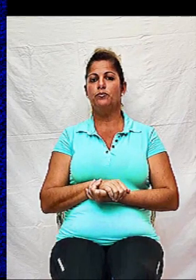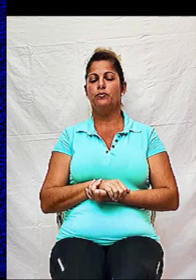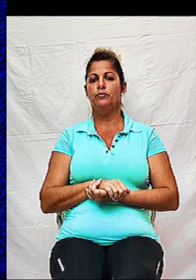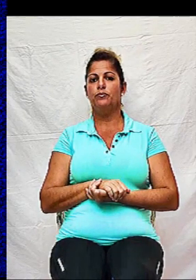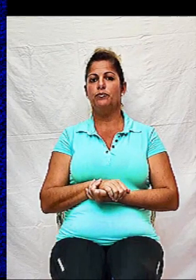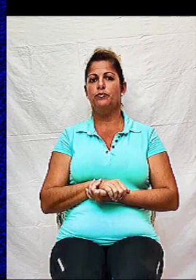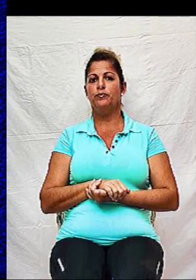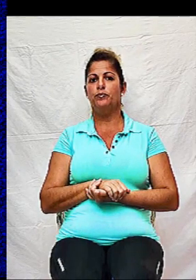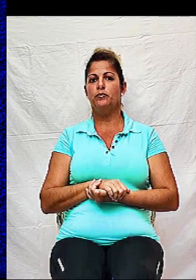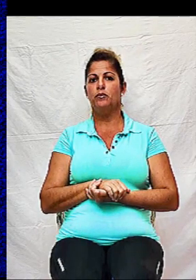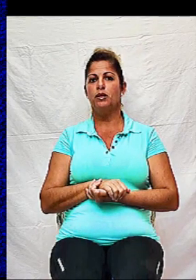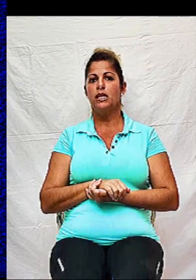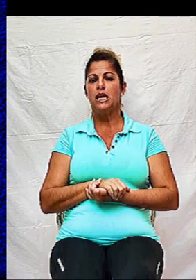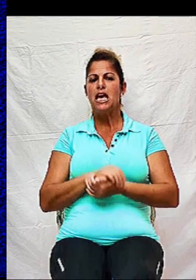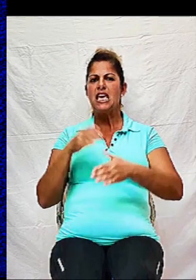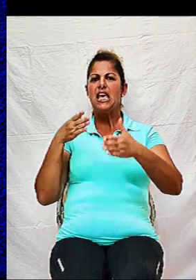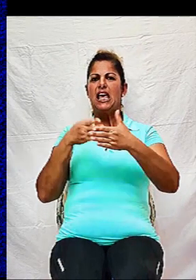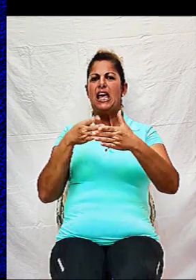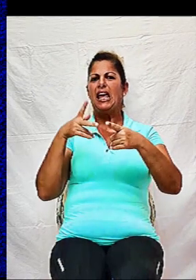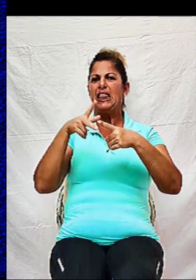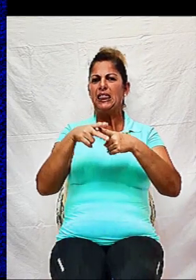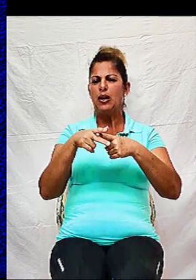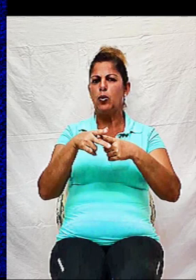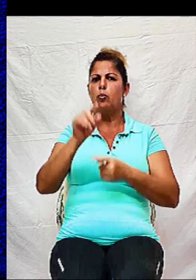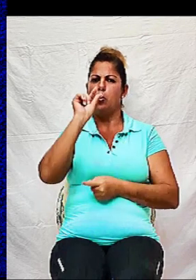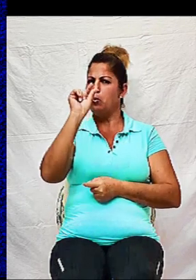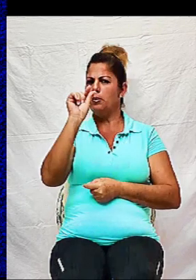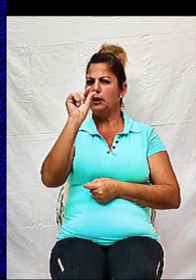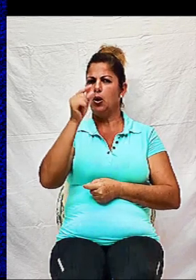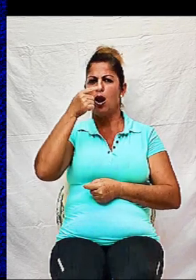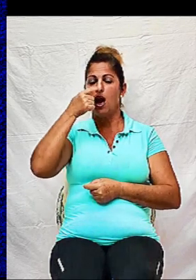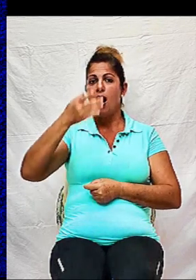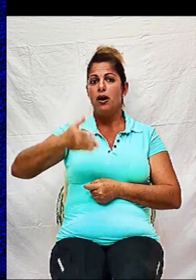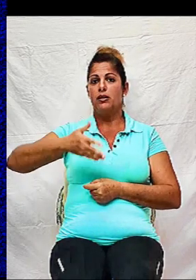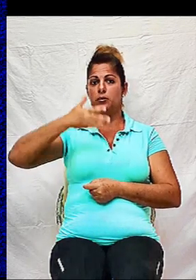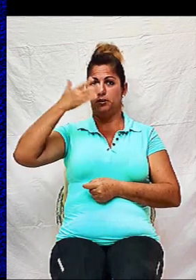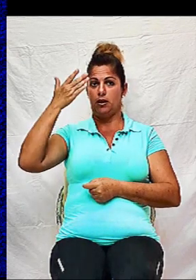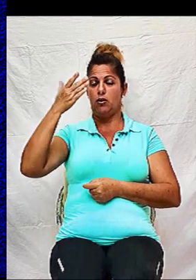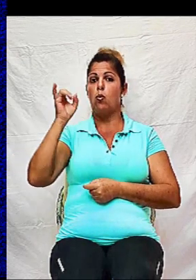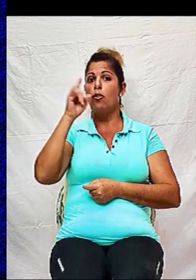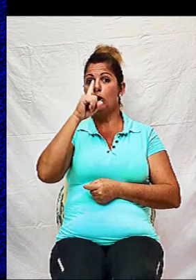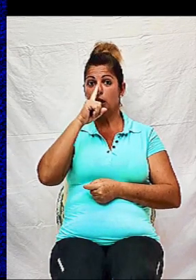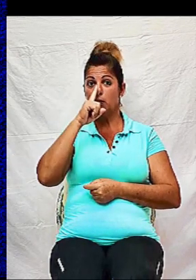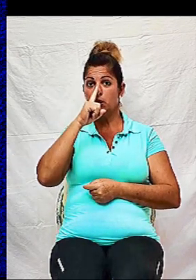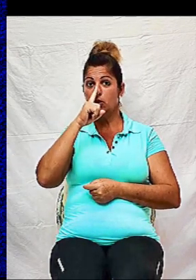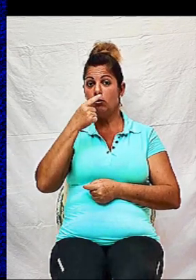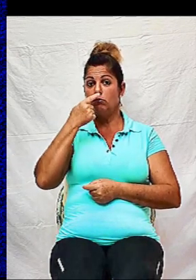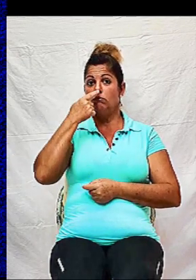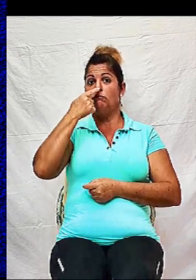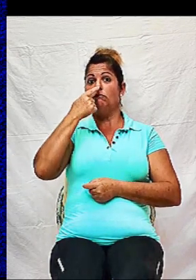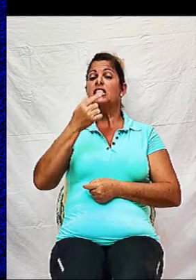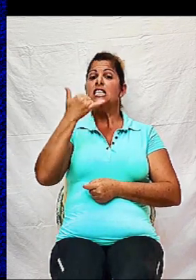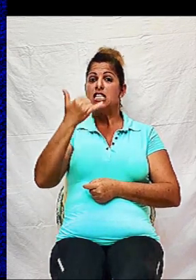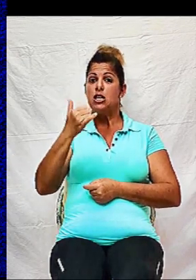Interrumpo brevemente la respiración cuando termino de inhalar y cuando termino de